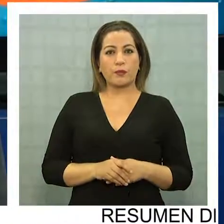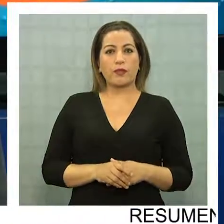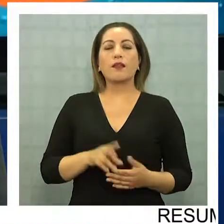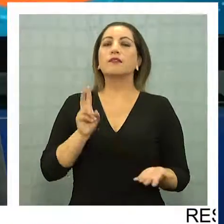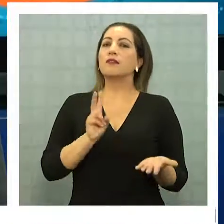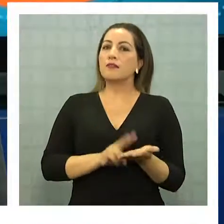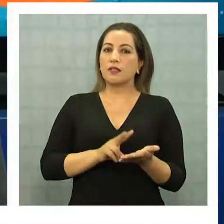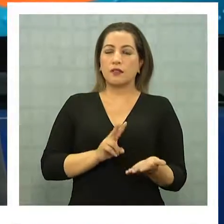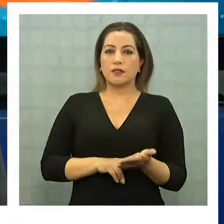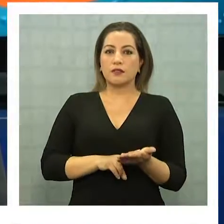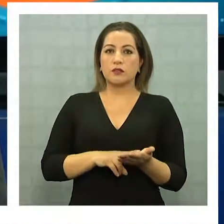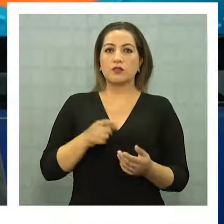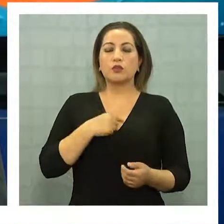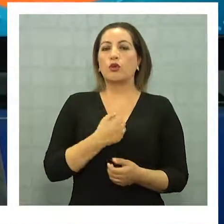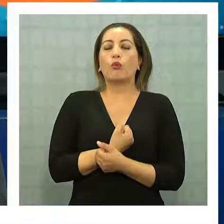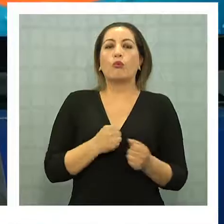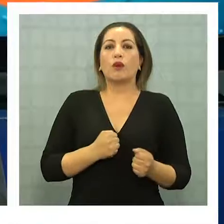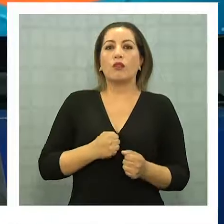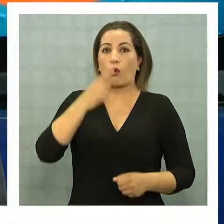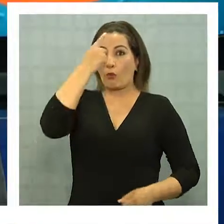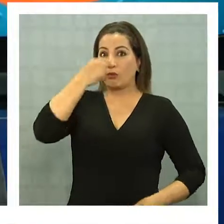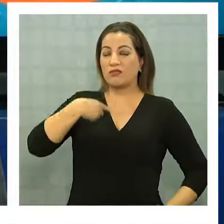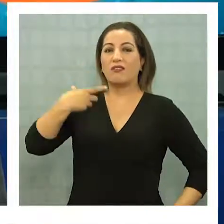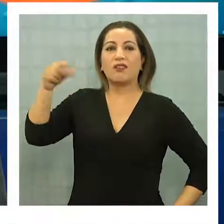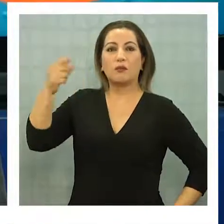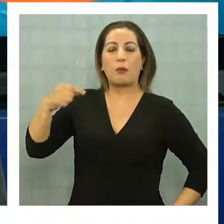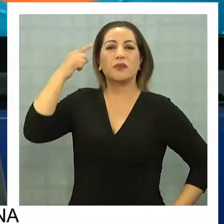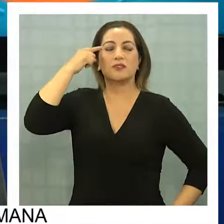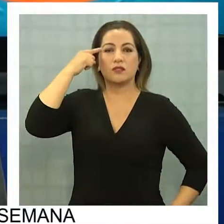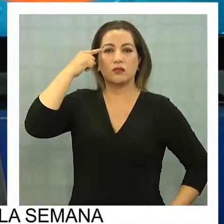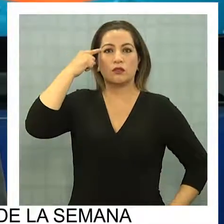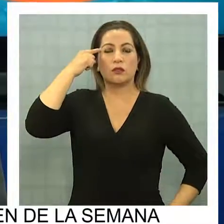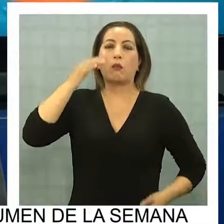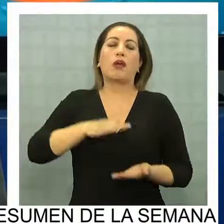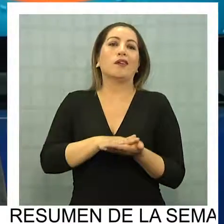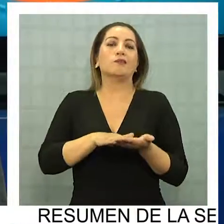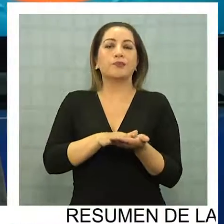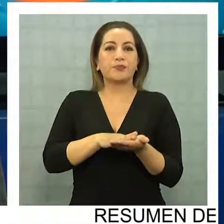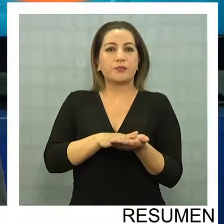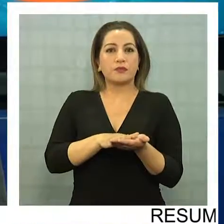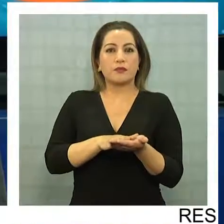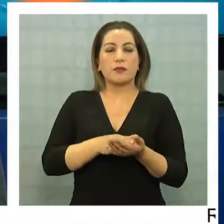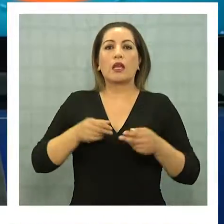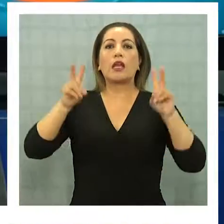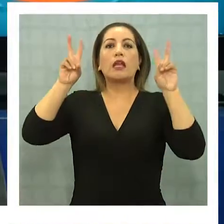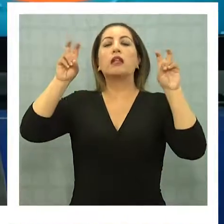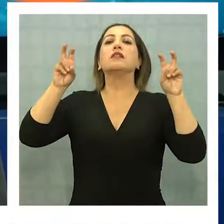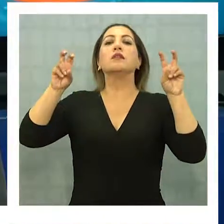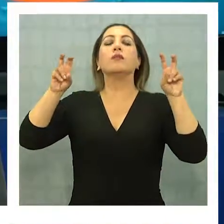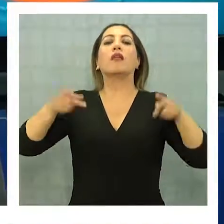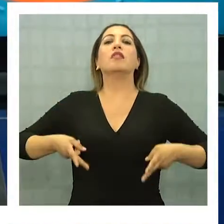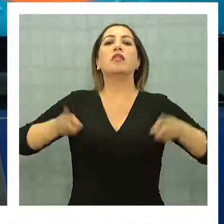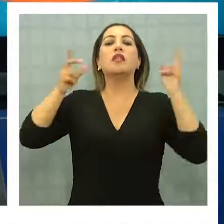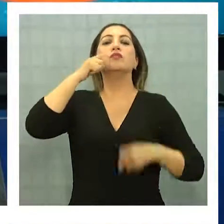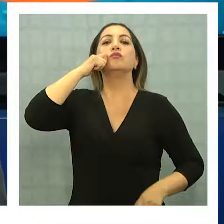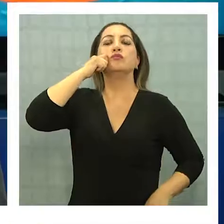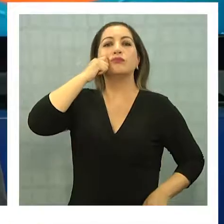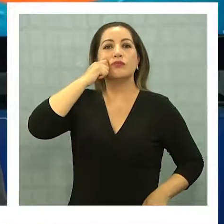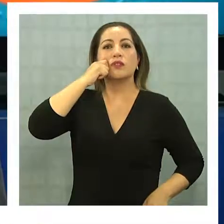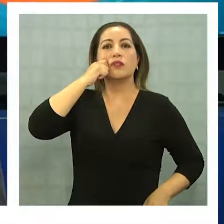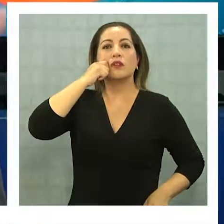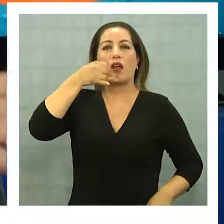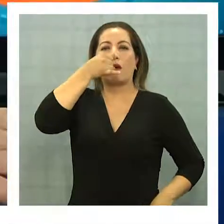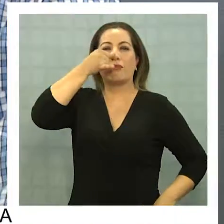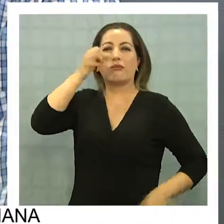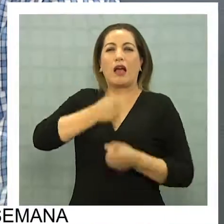Bueno, efectivamente uno no debiera irse del museo pensando, por ejemplo, que el tema de los derechos humanos es un tema